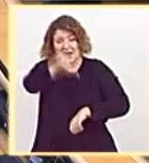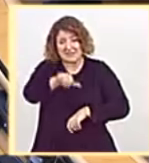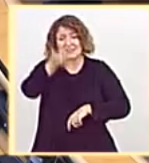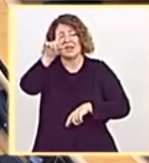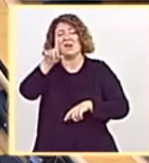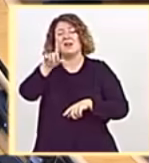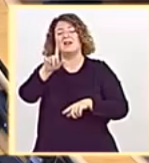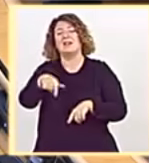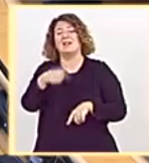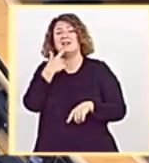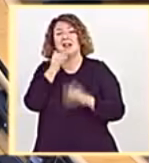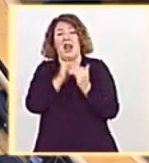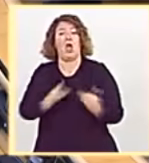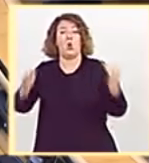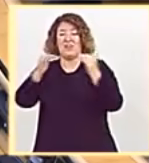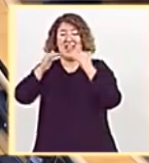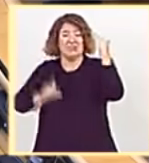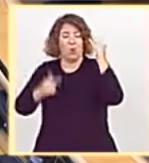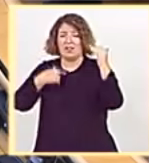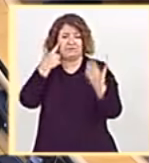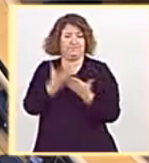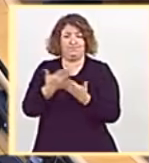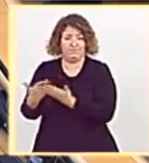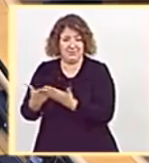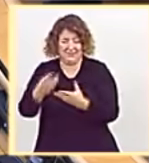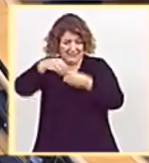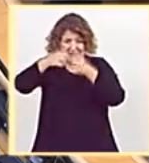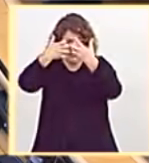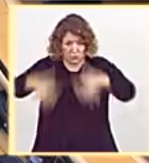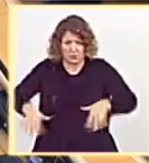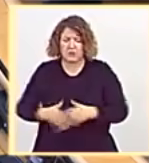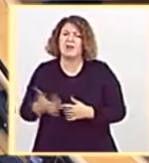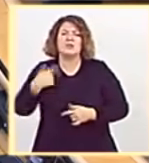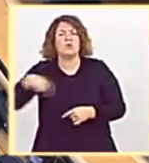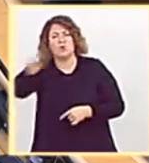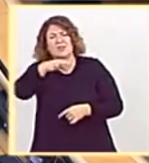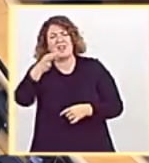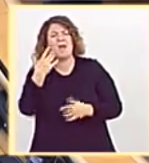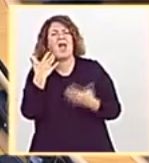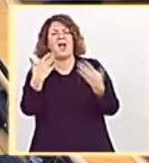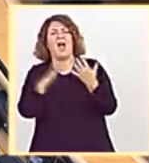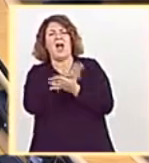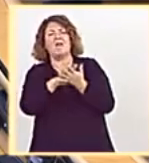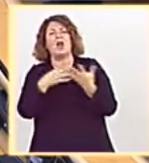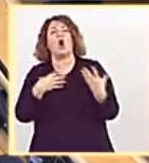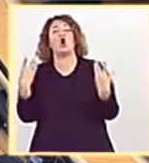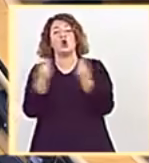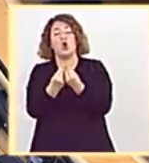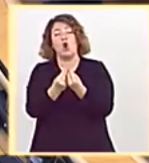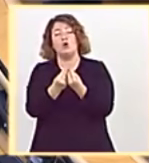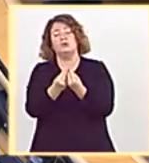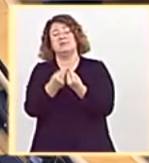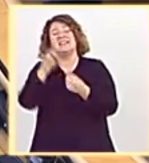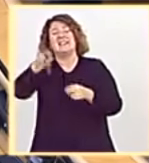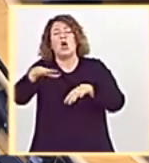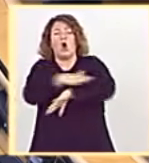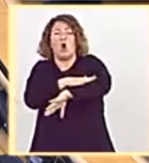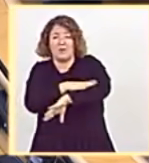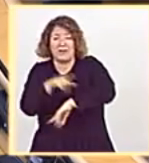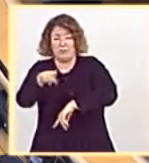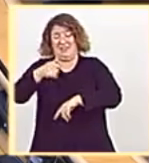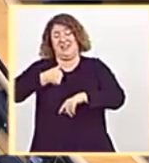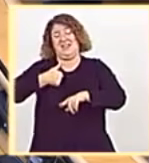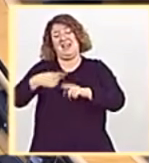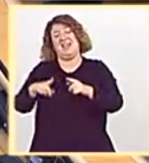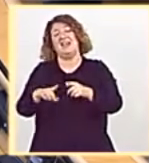por el feminismo, este gobierno es su aliado y tienen que mirar ustedes a con quién gobiernan, a esa extrema derecha fascista que les niega los derechos a las